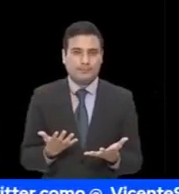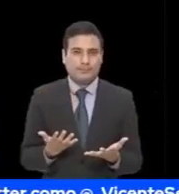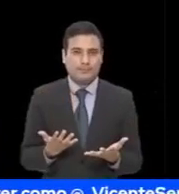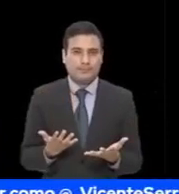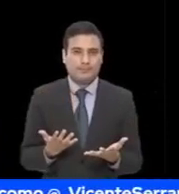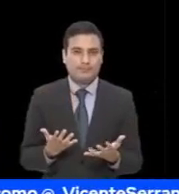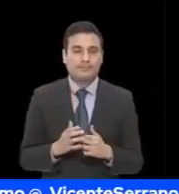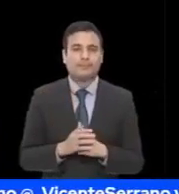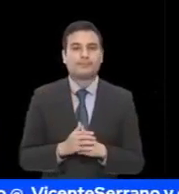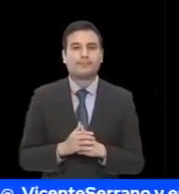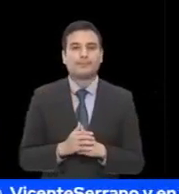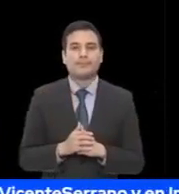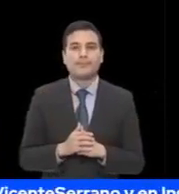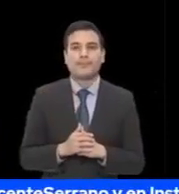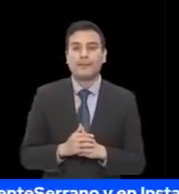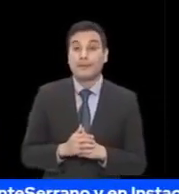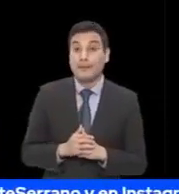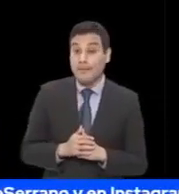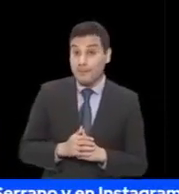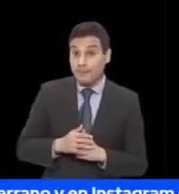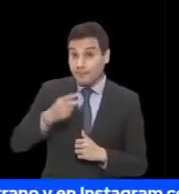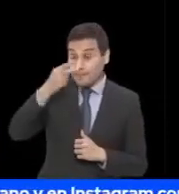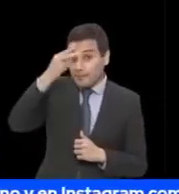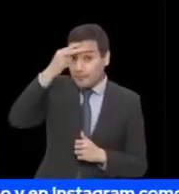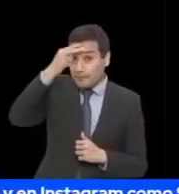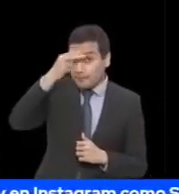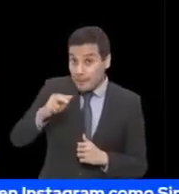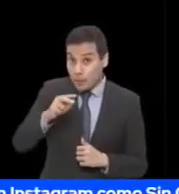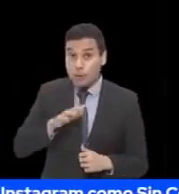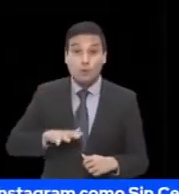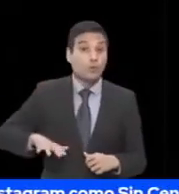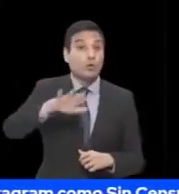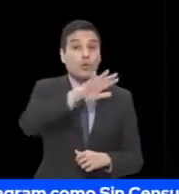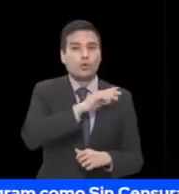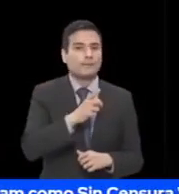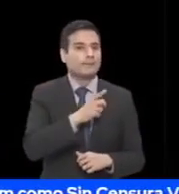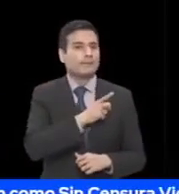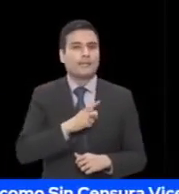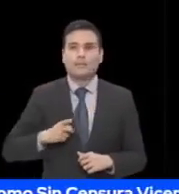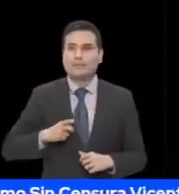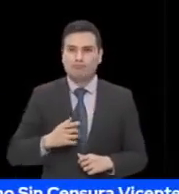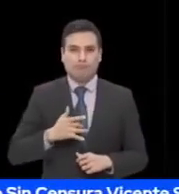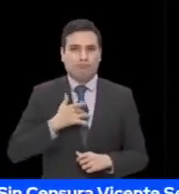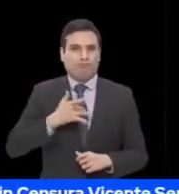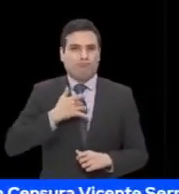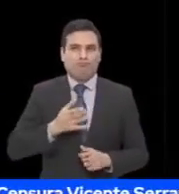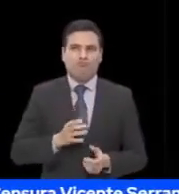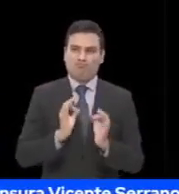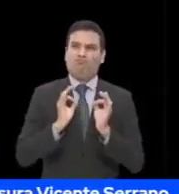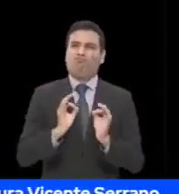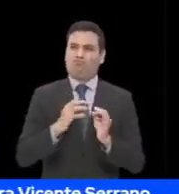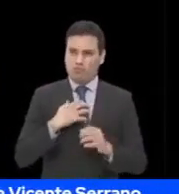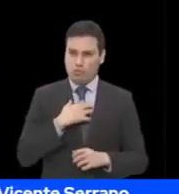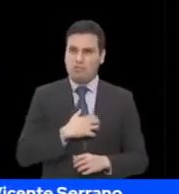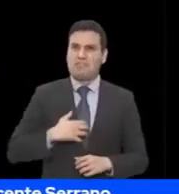y que México quede satisfecho de un resultado de revocación de mandato. Así